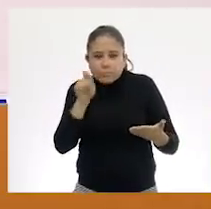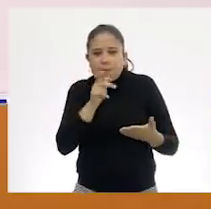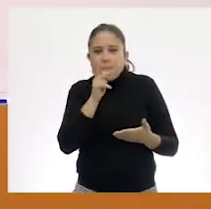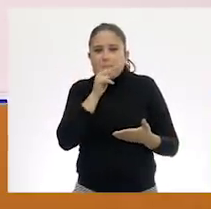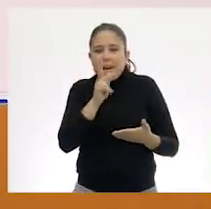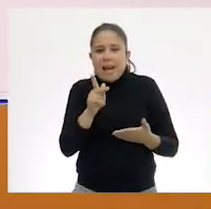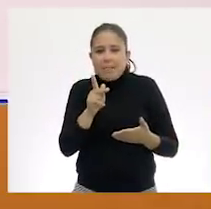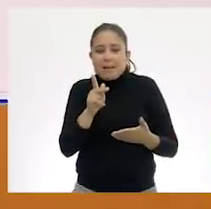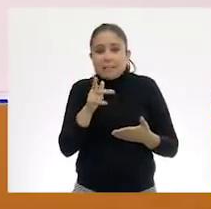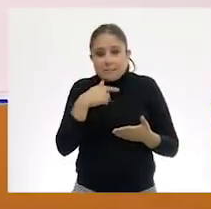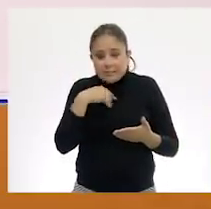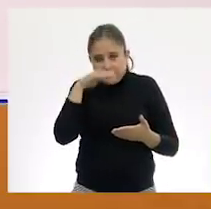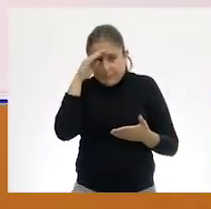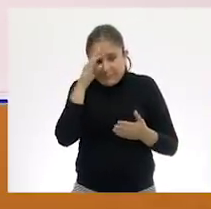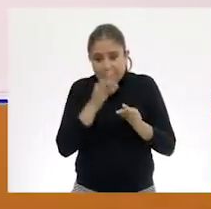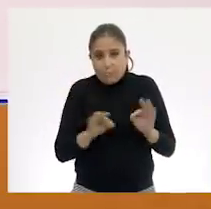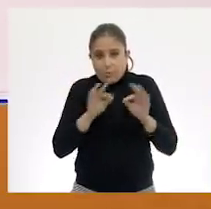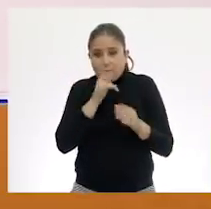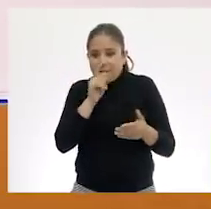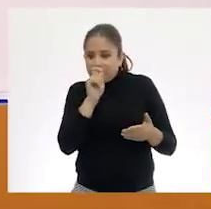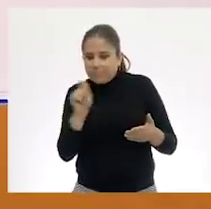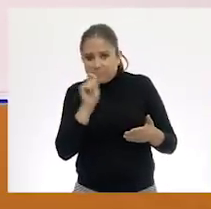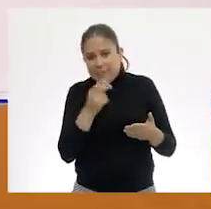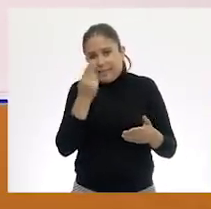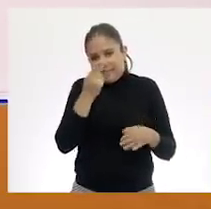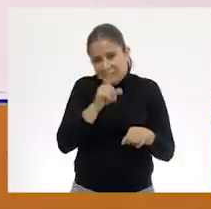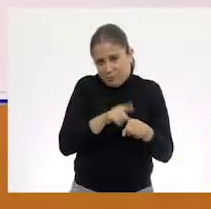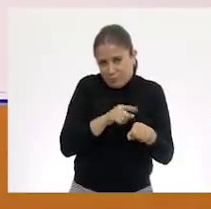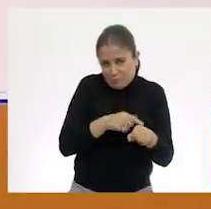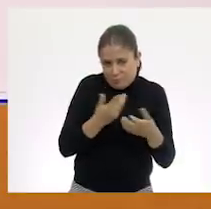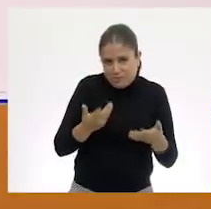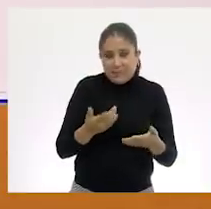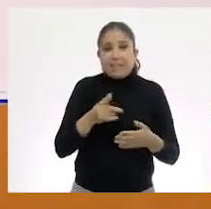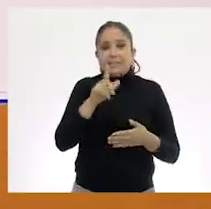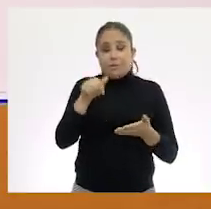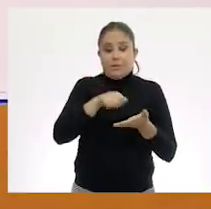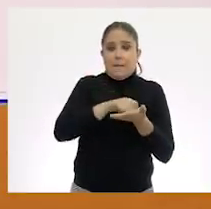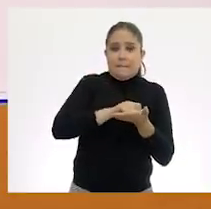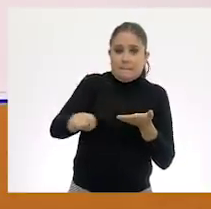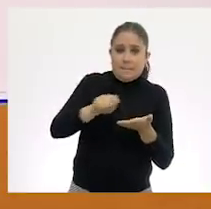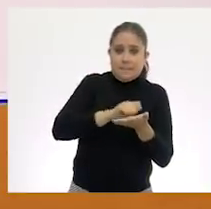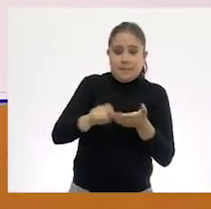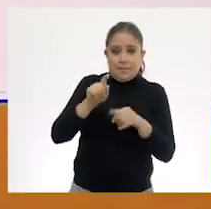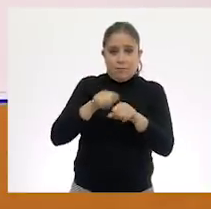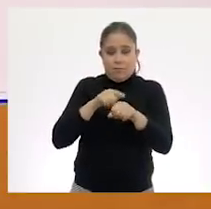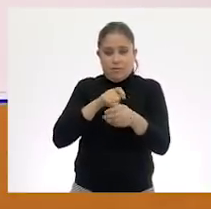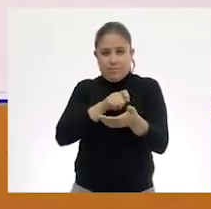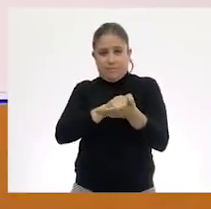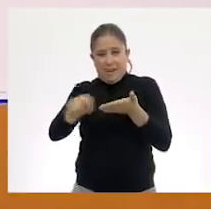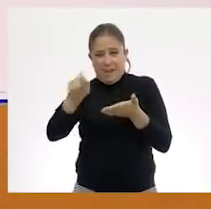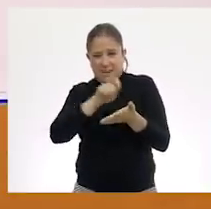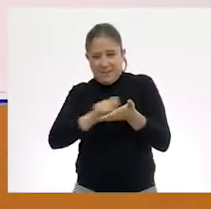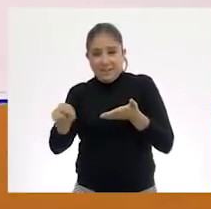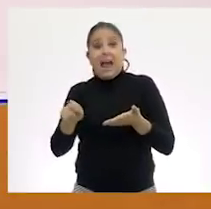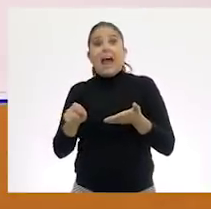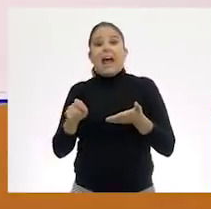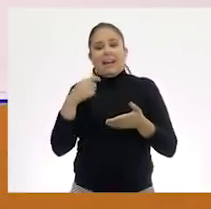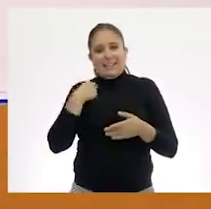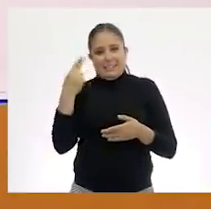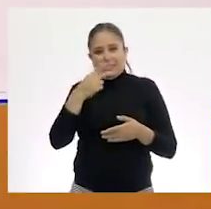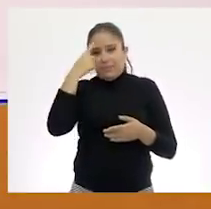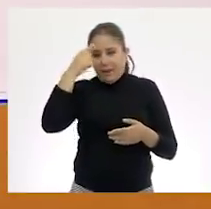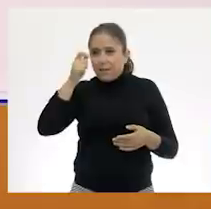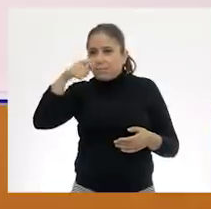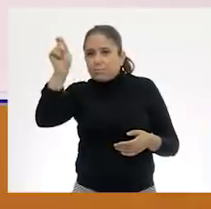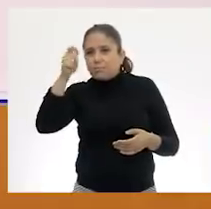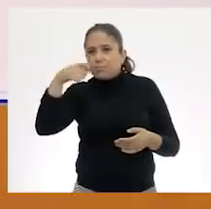considero que son muy importantes. Después, los marcadores me pueden servir precisamente también para eso o para ir